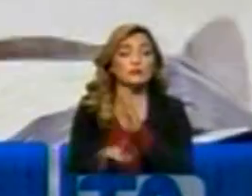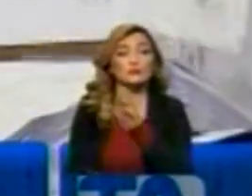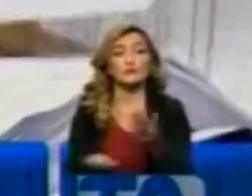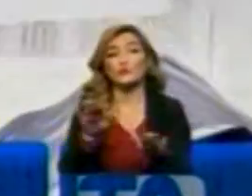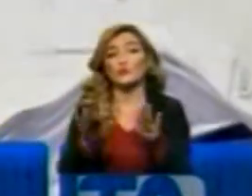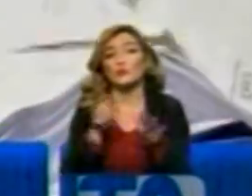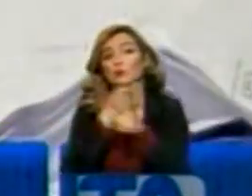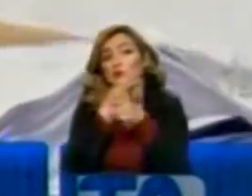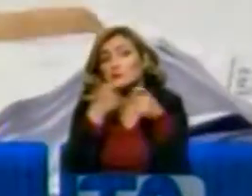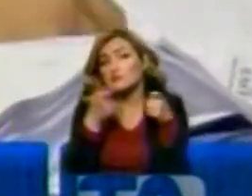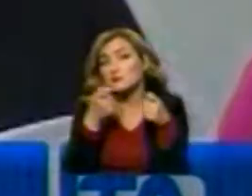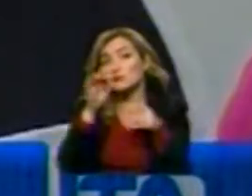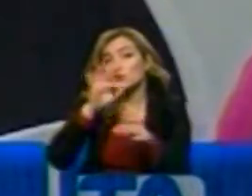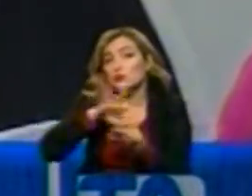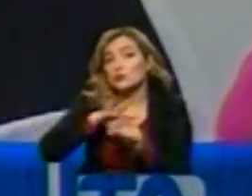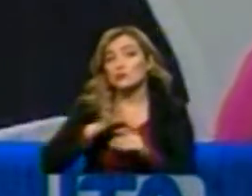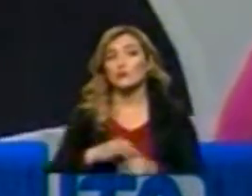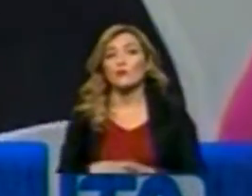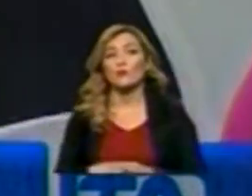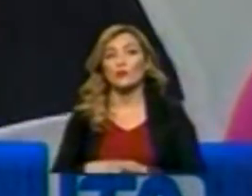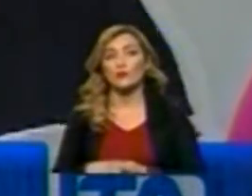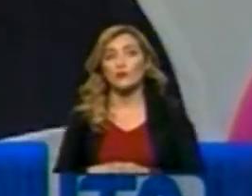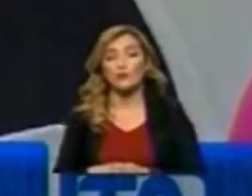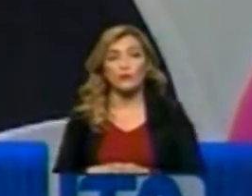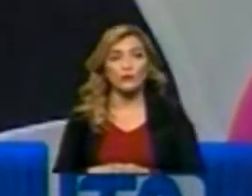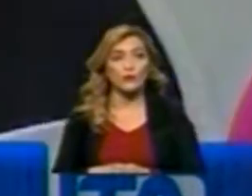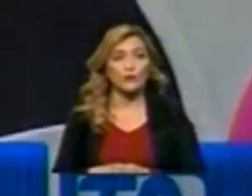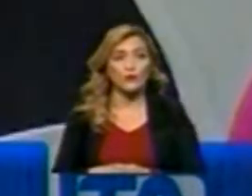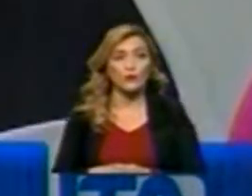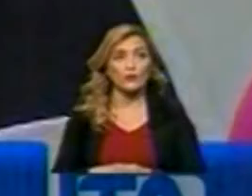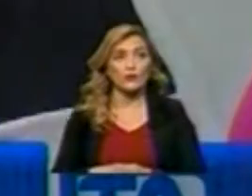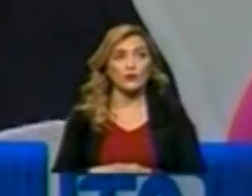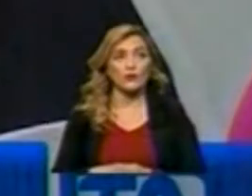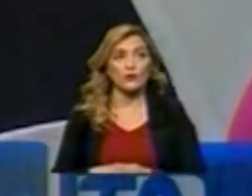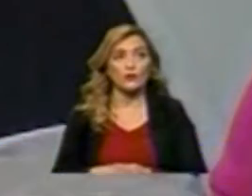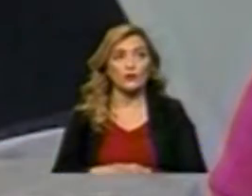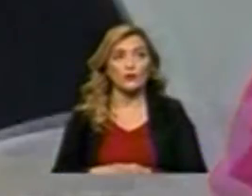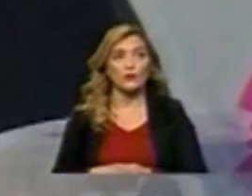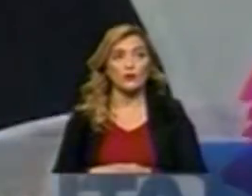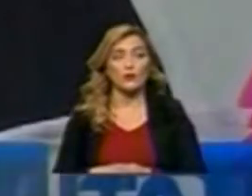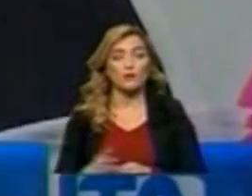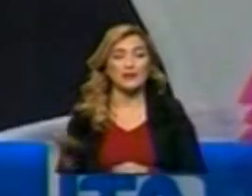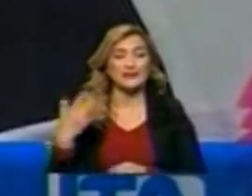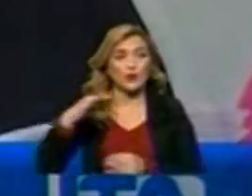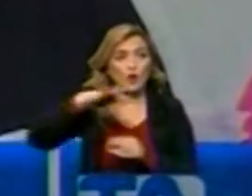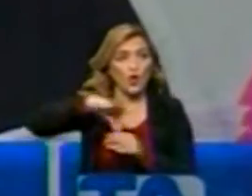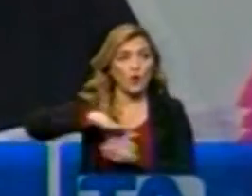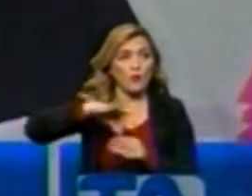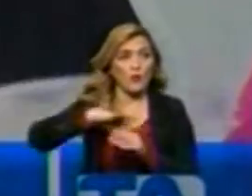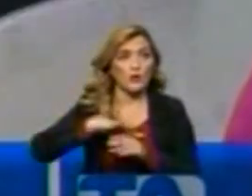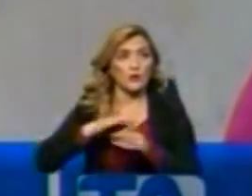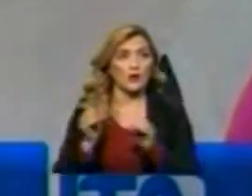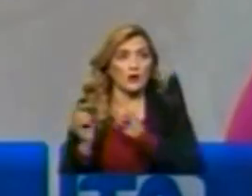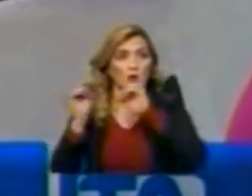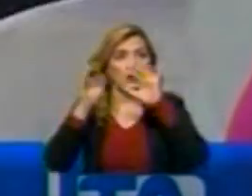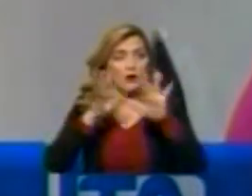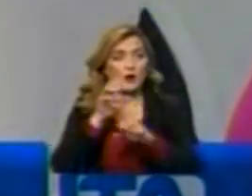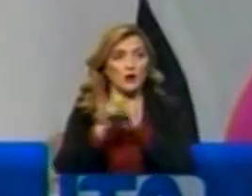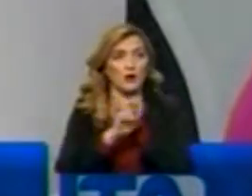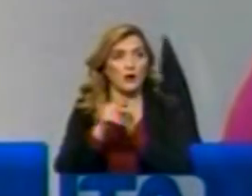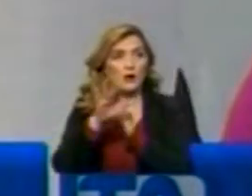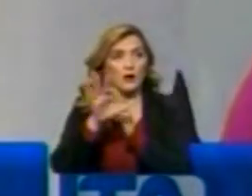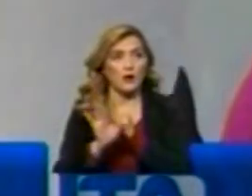presunto fraude electoral. No hubo apagón informático. Las elecciones del